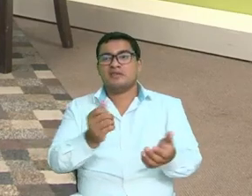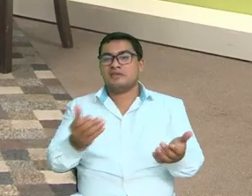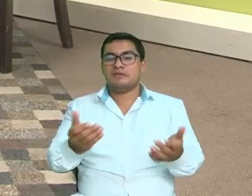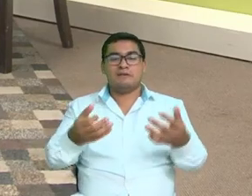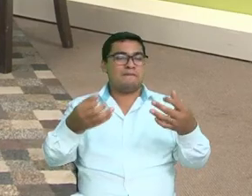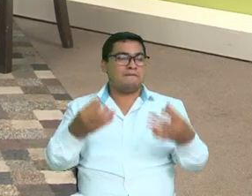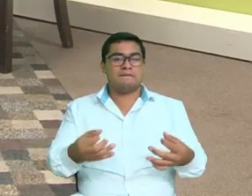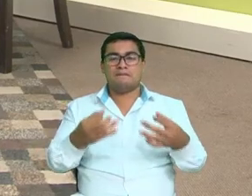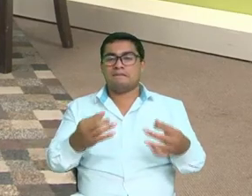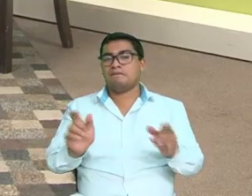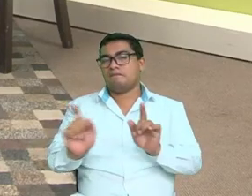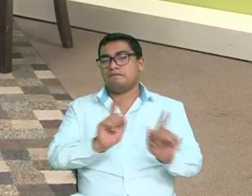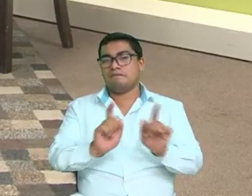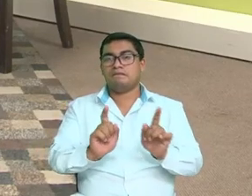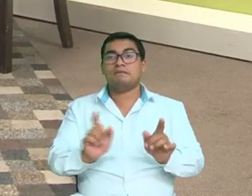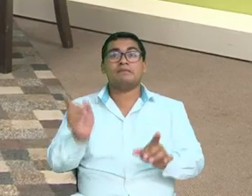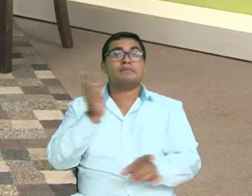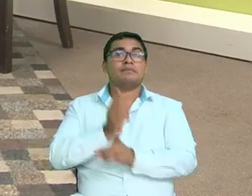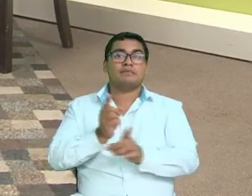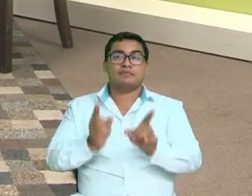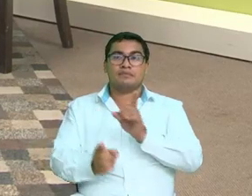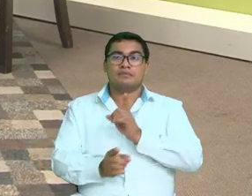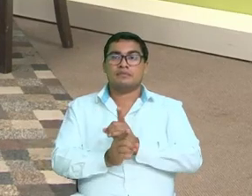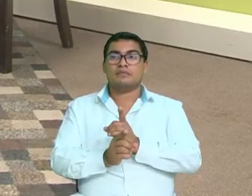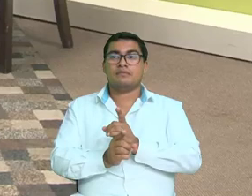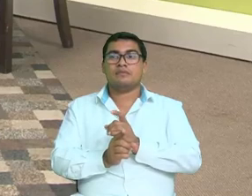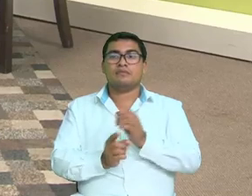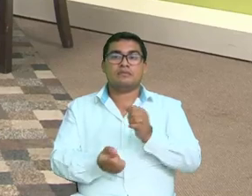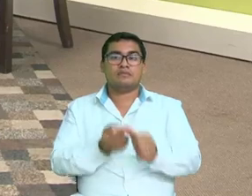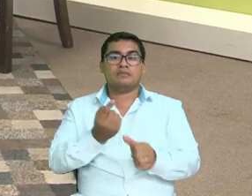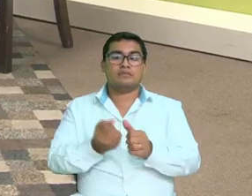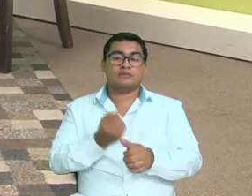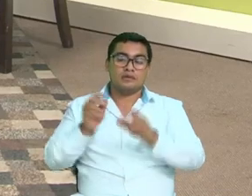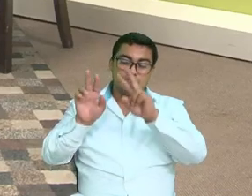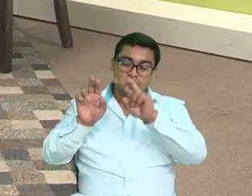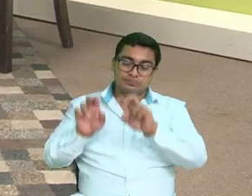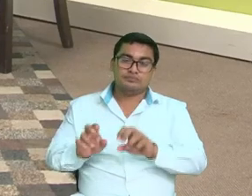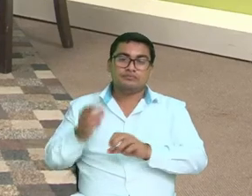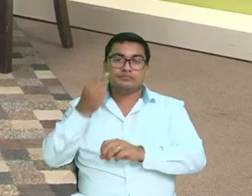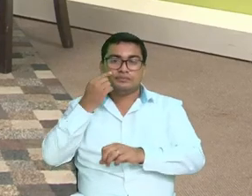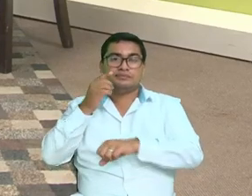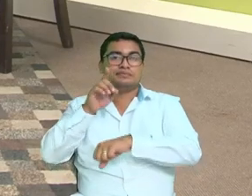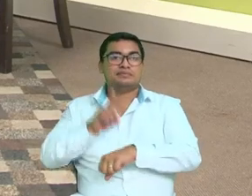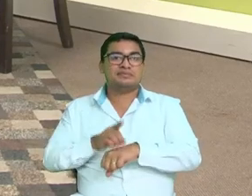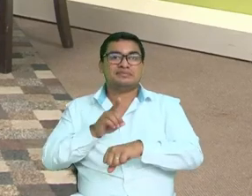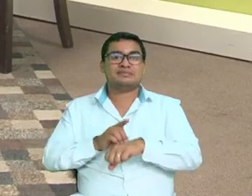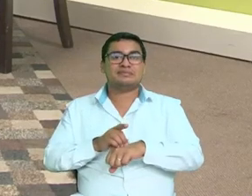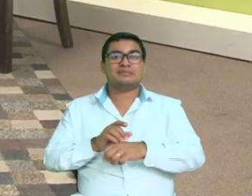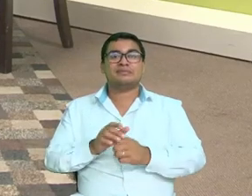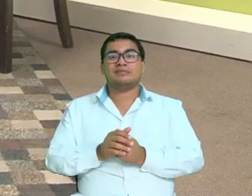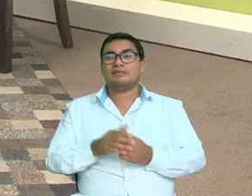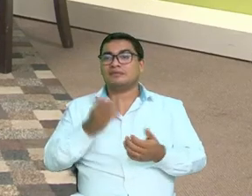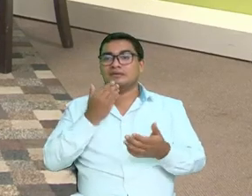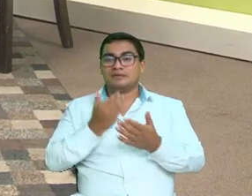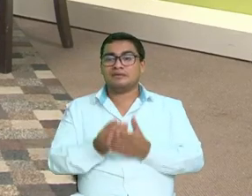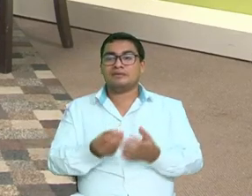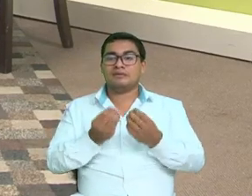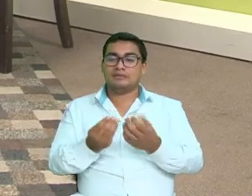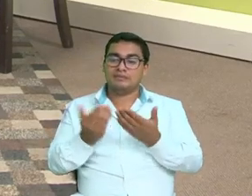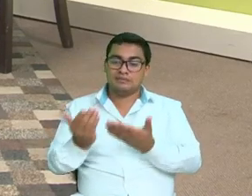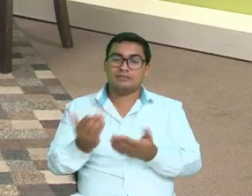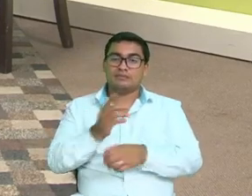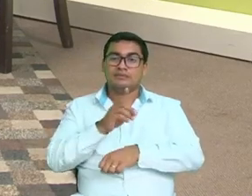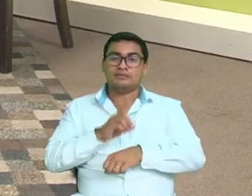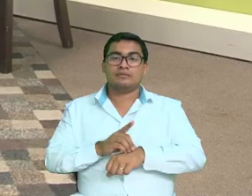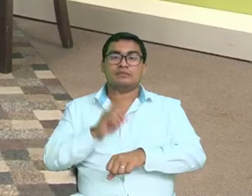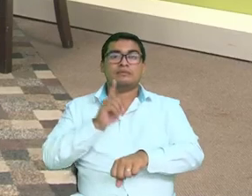alta competencia, deberían de primero, generalmente siempre se le hace un chequeo médico. Uh-huh. Está bien. Doctor, le agradecemos por su valioso tiempo.